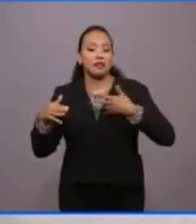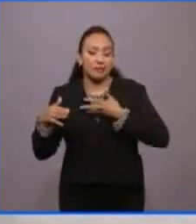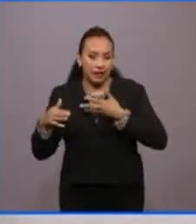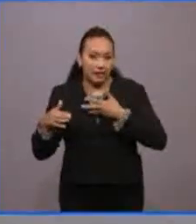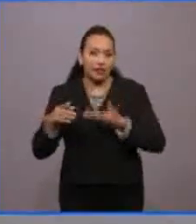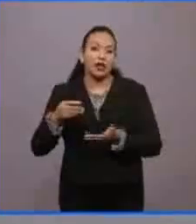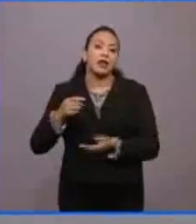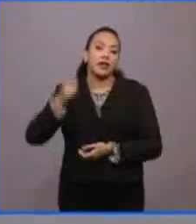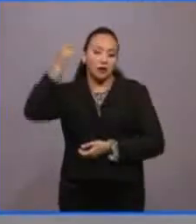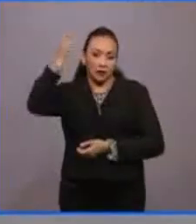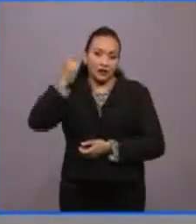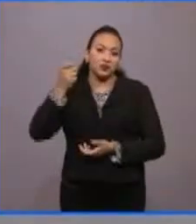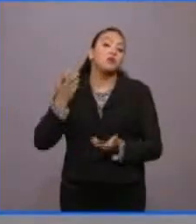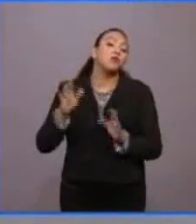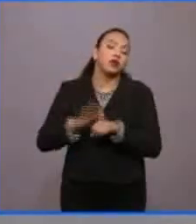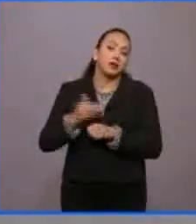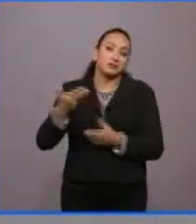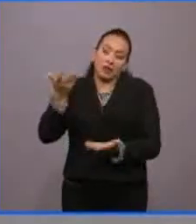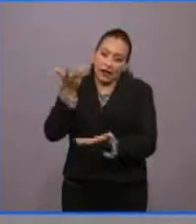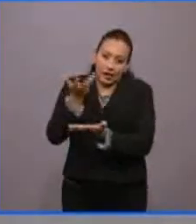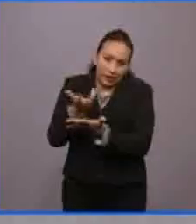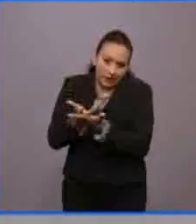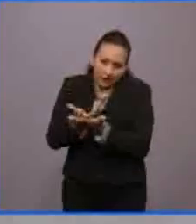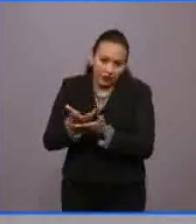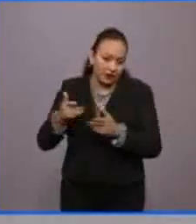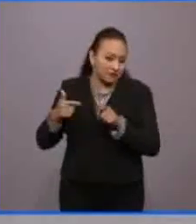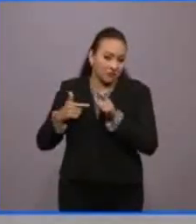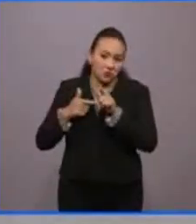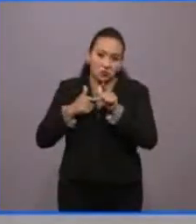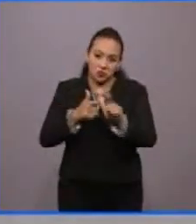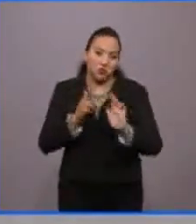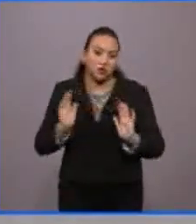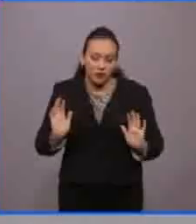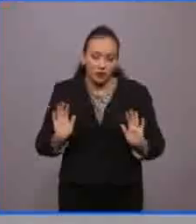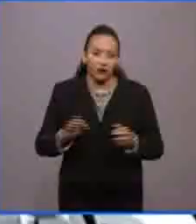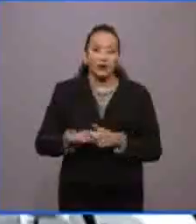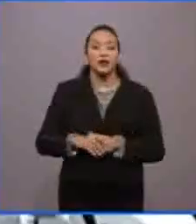incapacidad permanente total. La sala determinó que la disposición